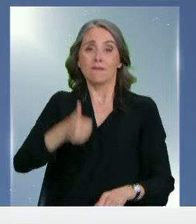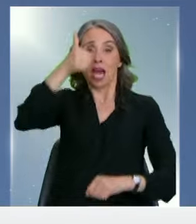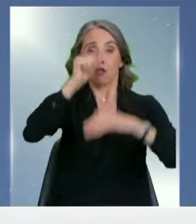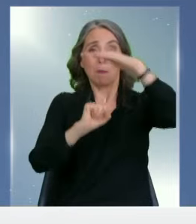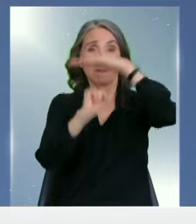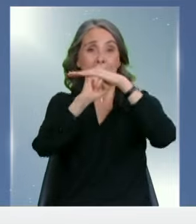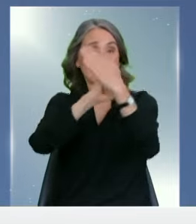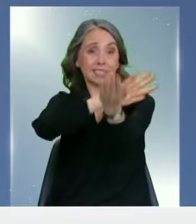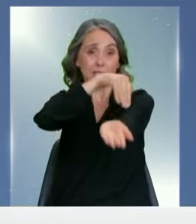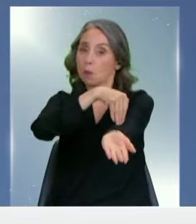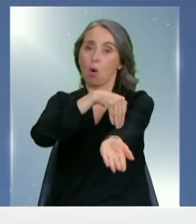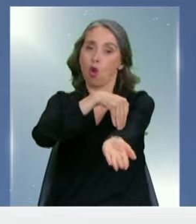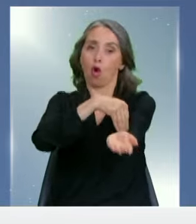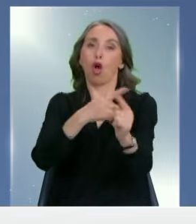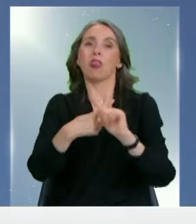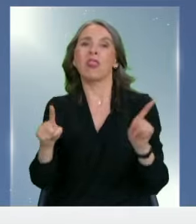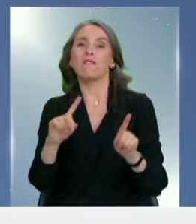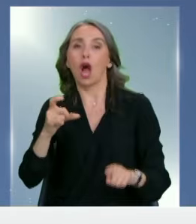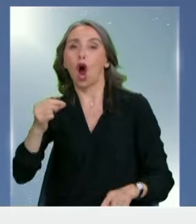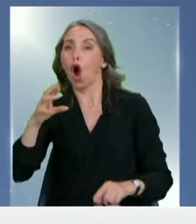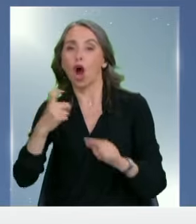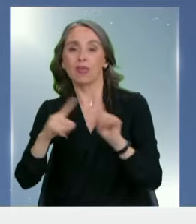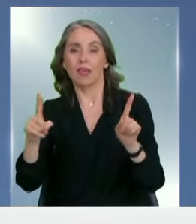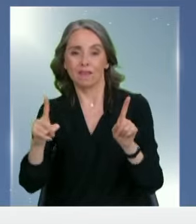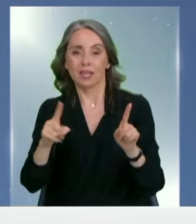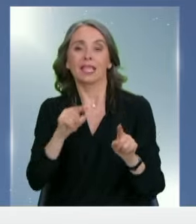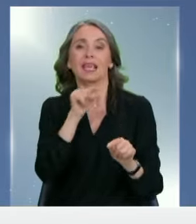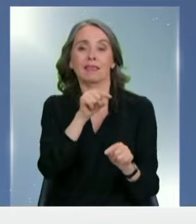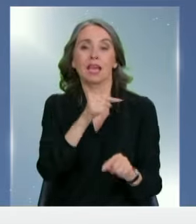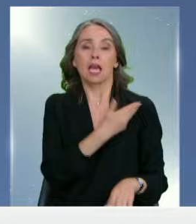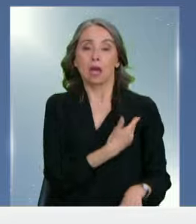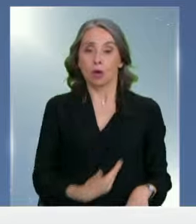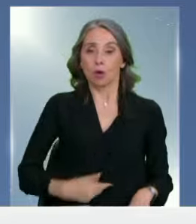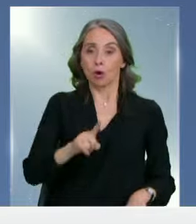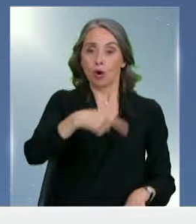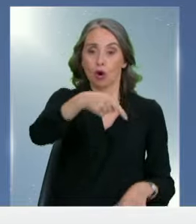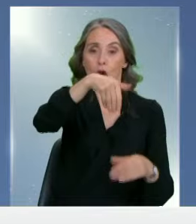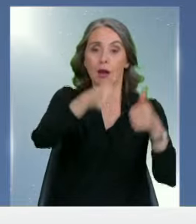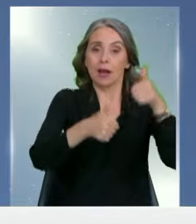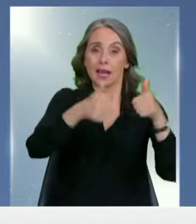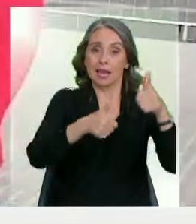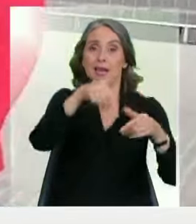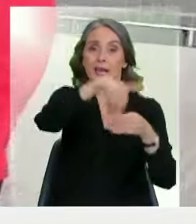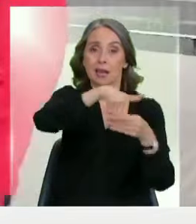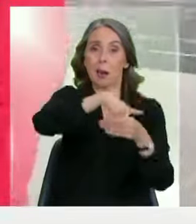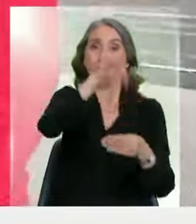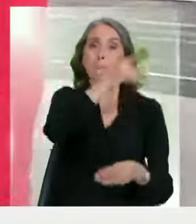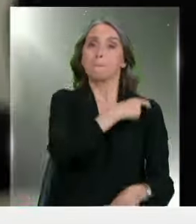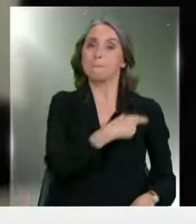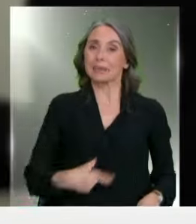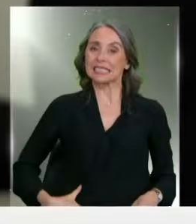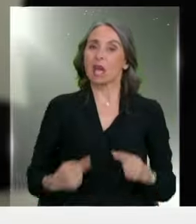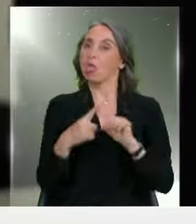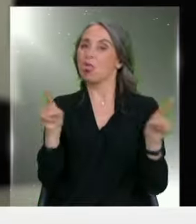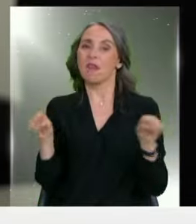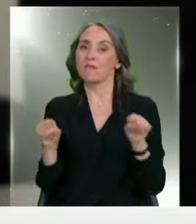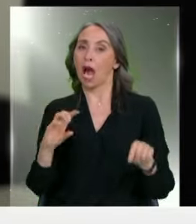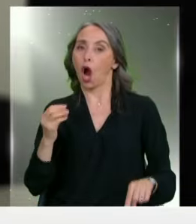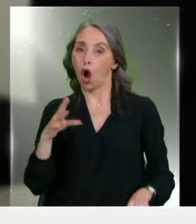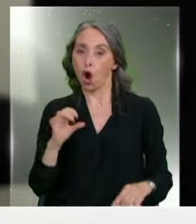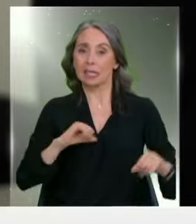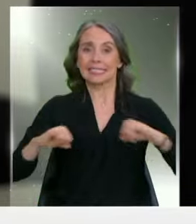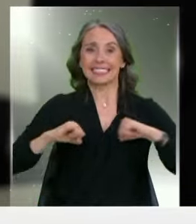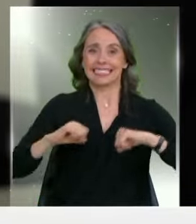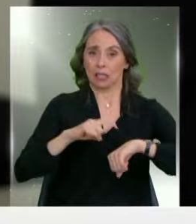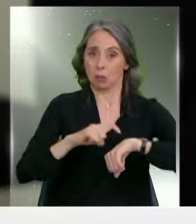¿no? Eso al final se define en las elecciones de presidenciales. Esta campaña ha estado marcada de